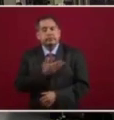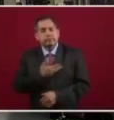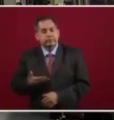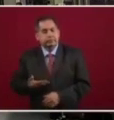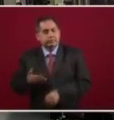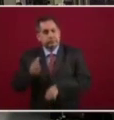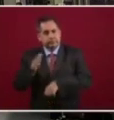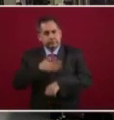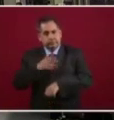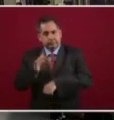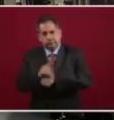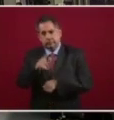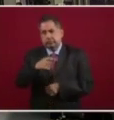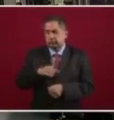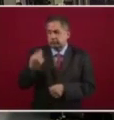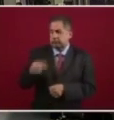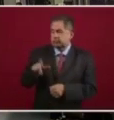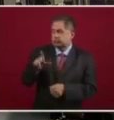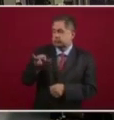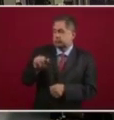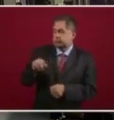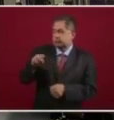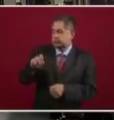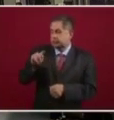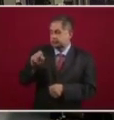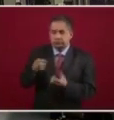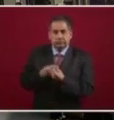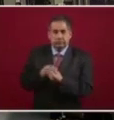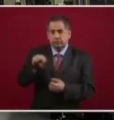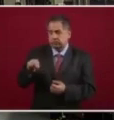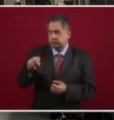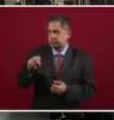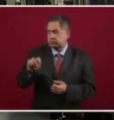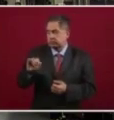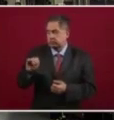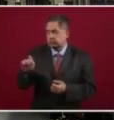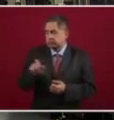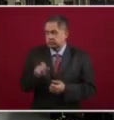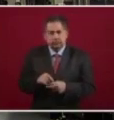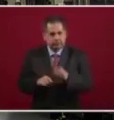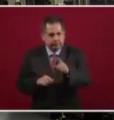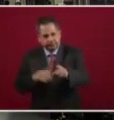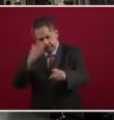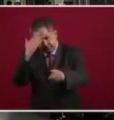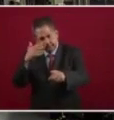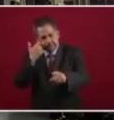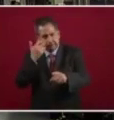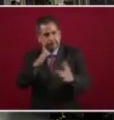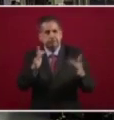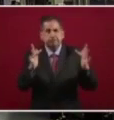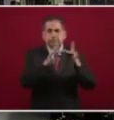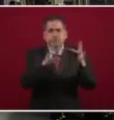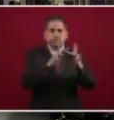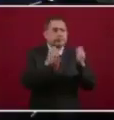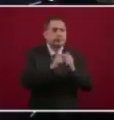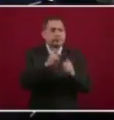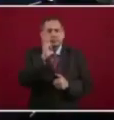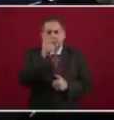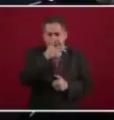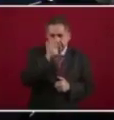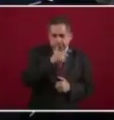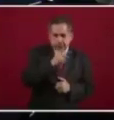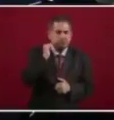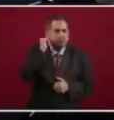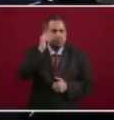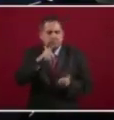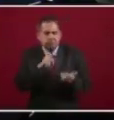Luis Méndez, de la agencia de noticias Notimex. A mí me gustaría preguntarle si usted tuvo contacto con el gobernador de Chihuahua, si tienen